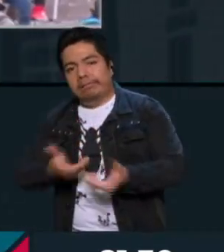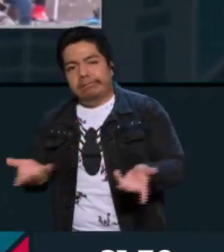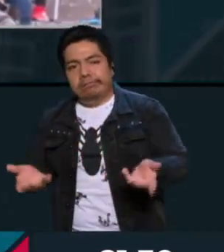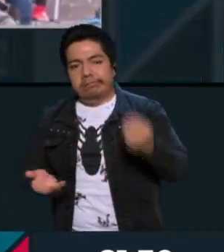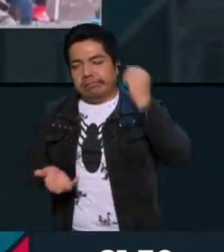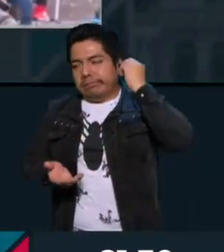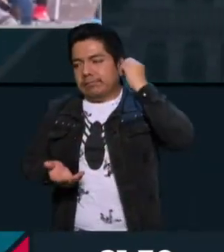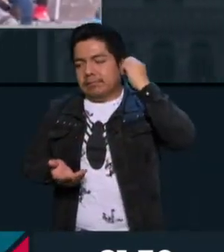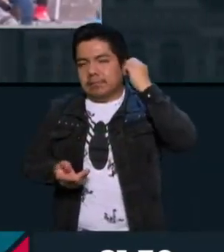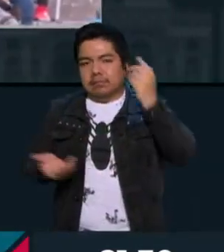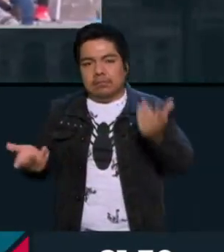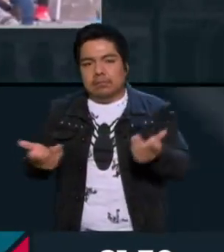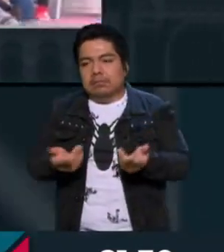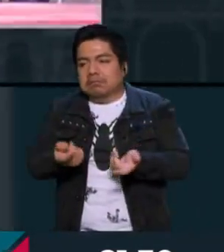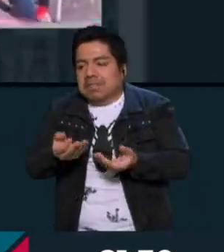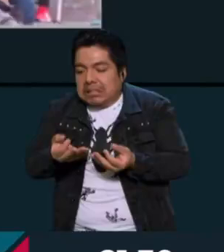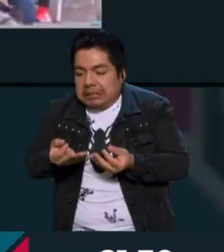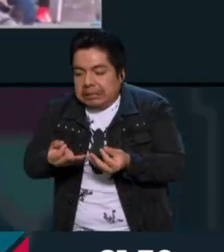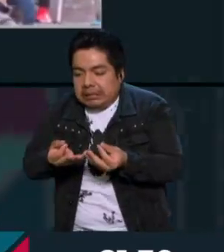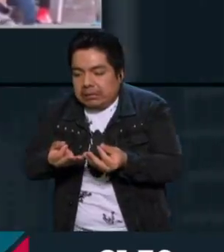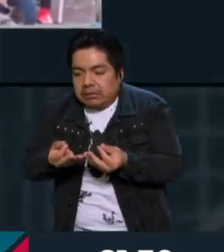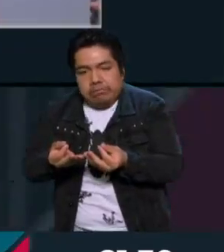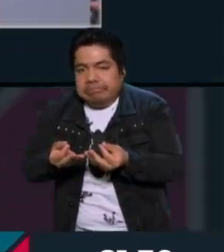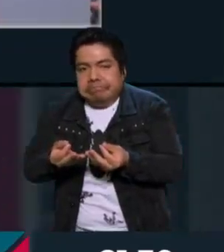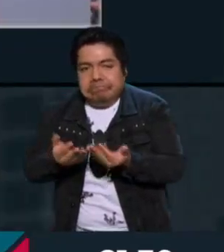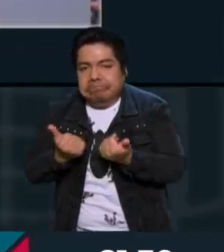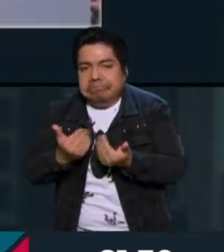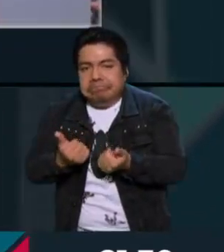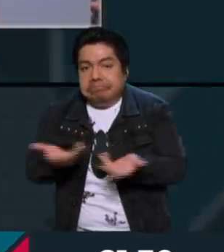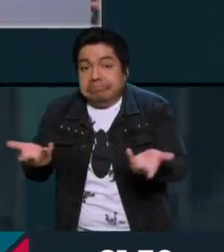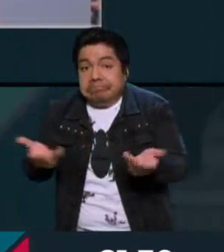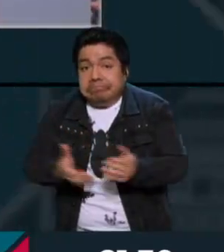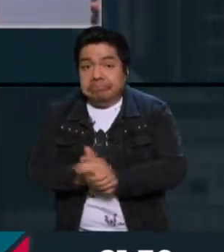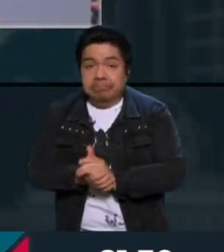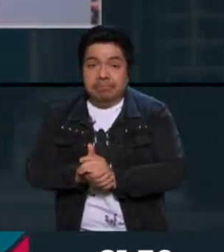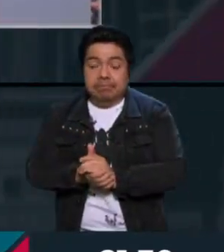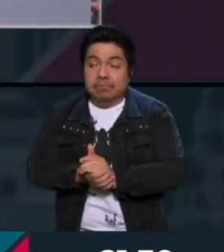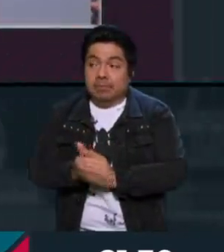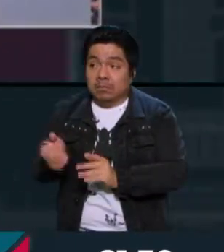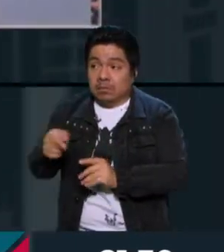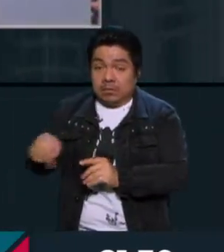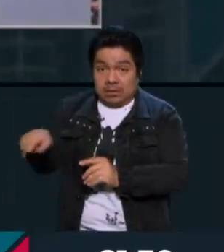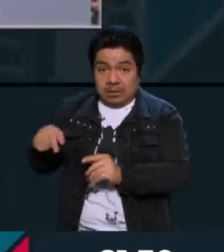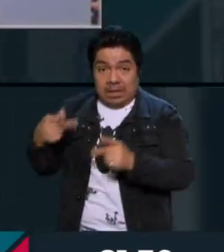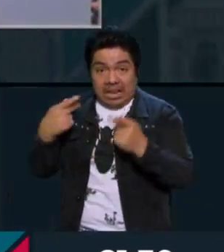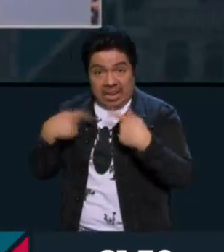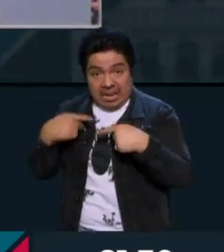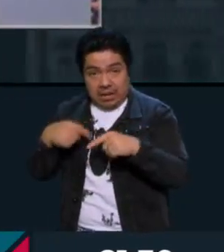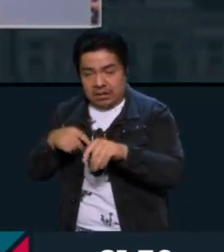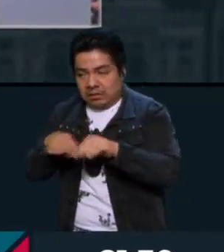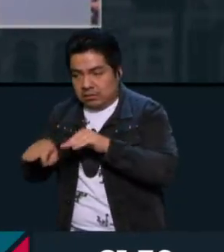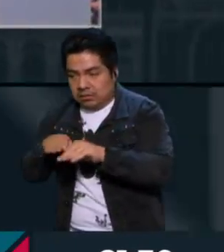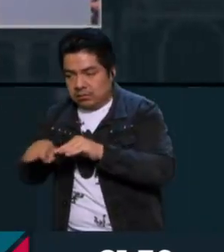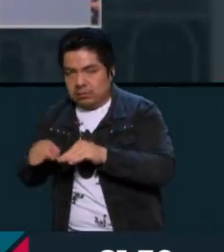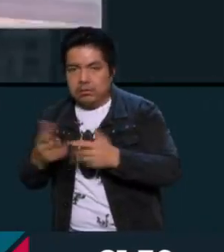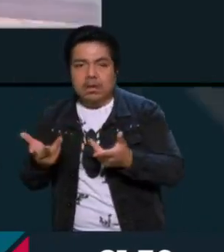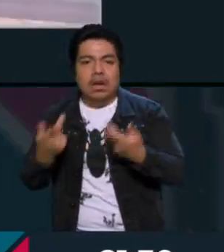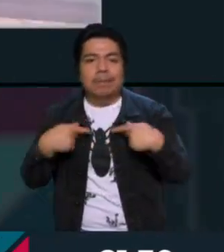tan de poca calidad en este país. Entonces, tener a las personas más